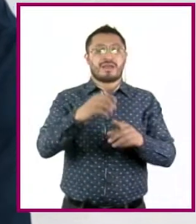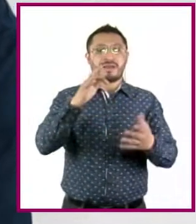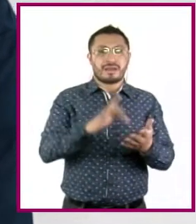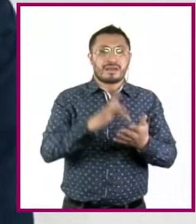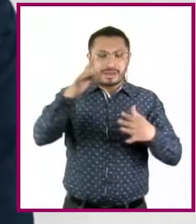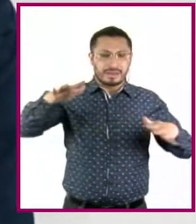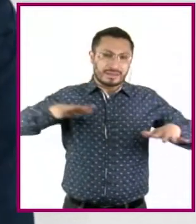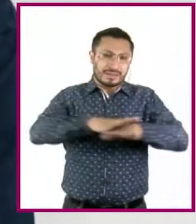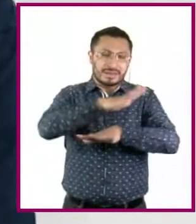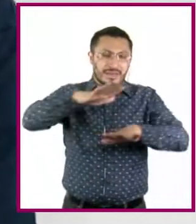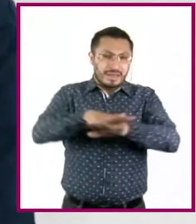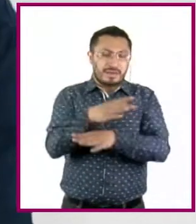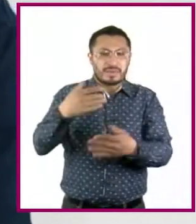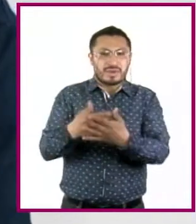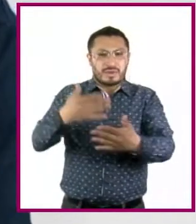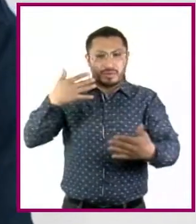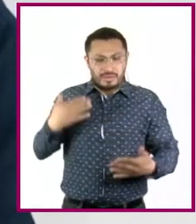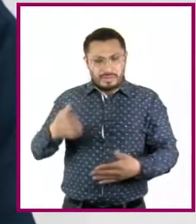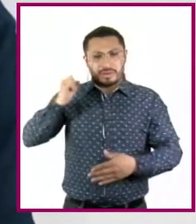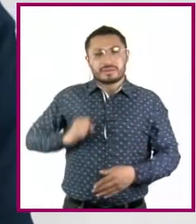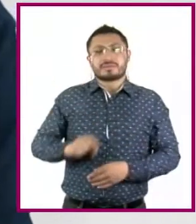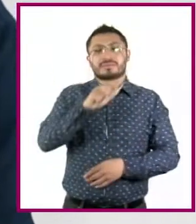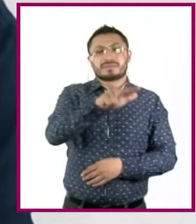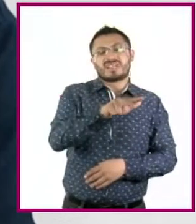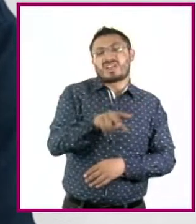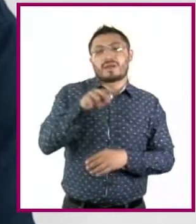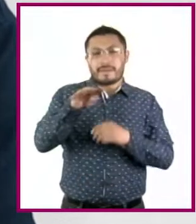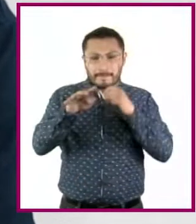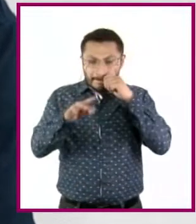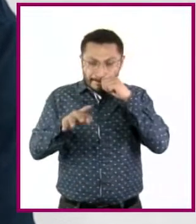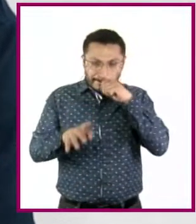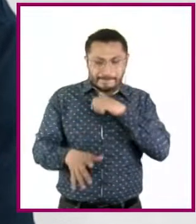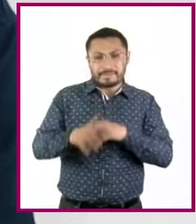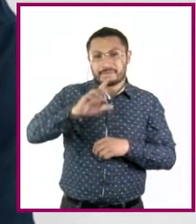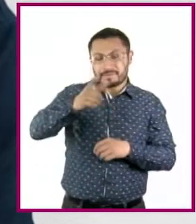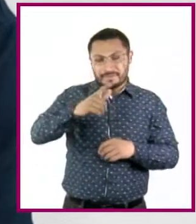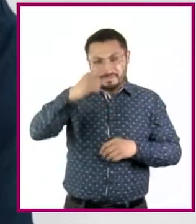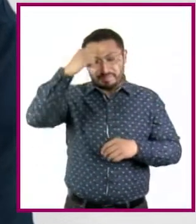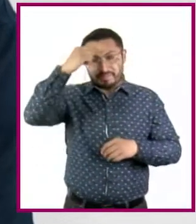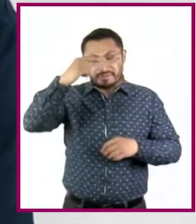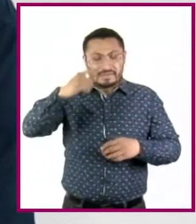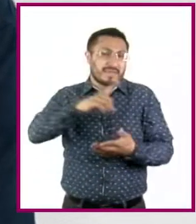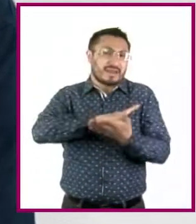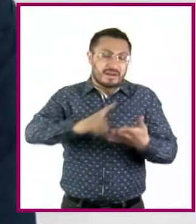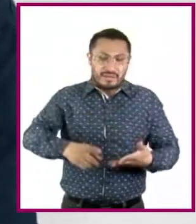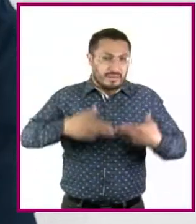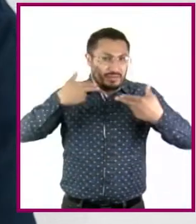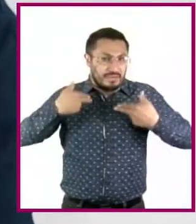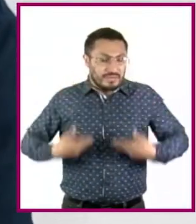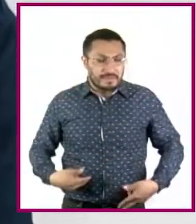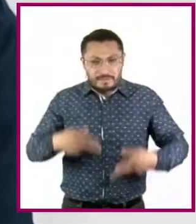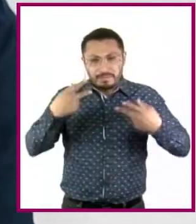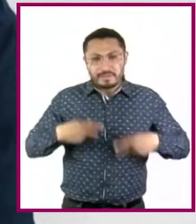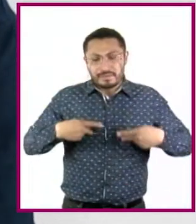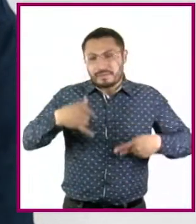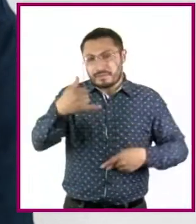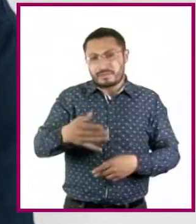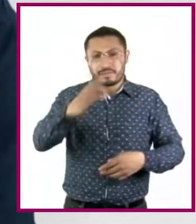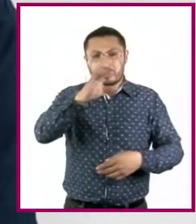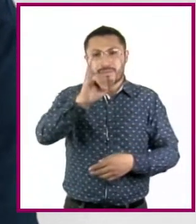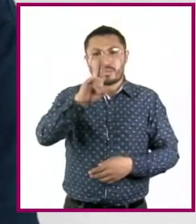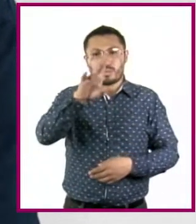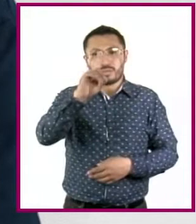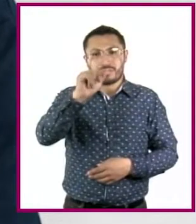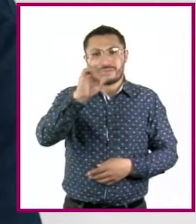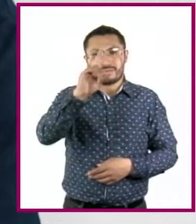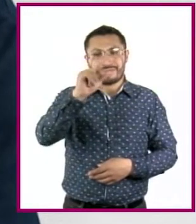finales del siglo XVIII e inicios del XIX que dieron paso a la existencia de los derechos del hombre y el ciudadano, que se transformaron con el tiempo